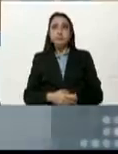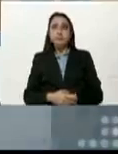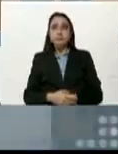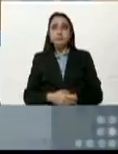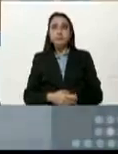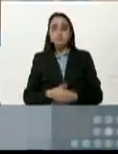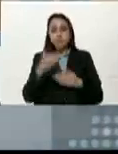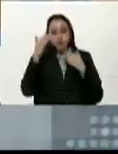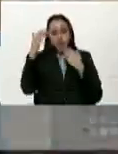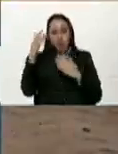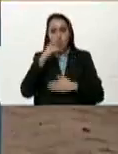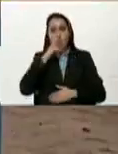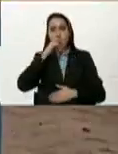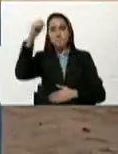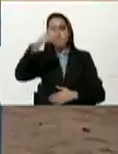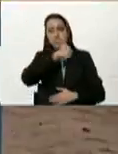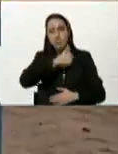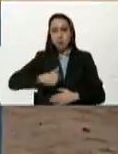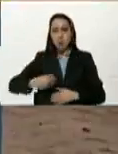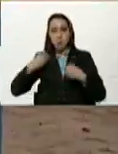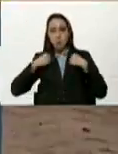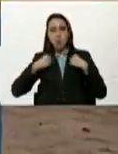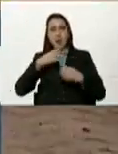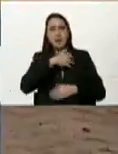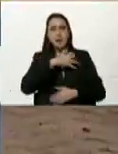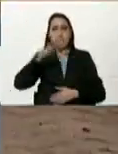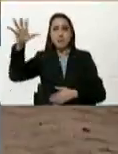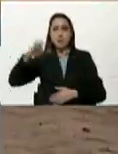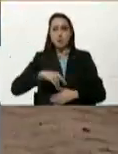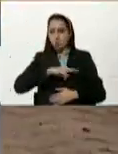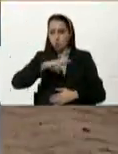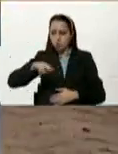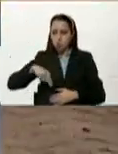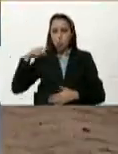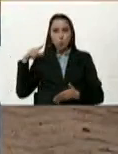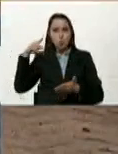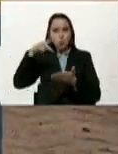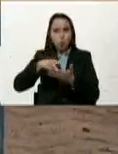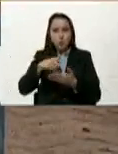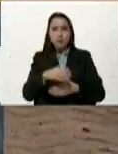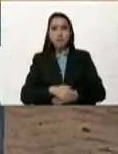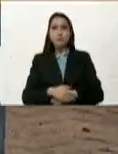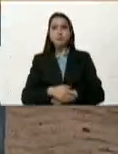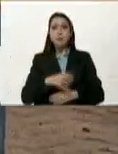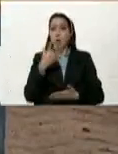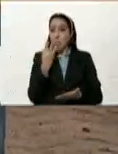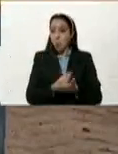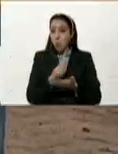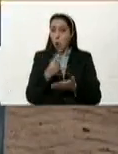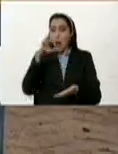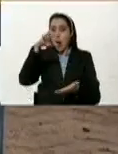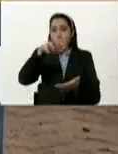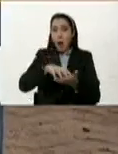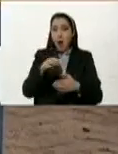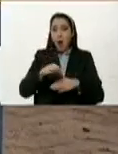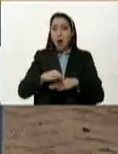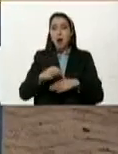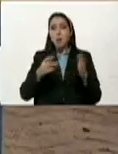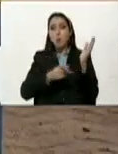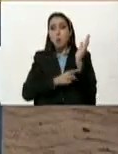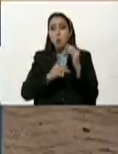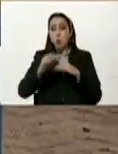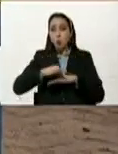saludos presidentes vio la patria nos encontramos de acá efectivamente desde el estado monagas municipio aguasay